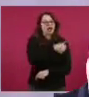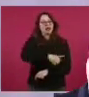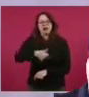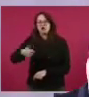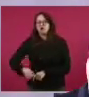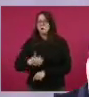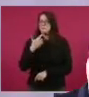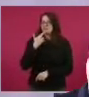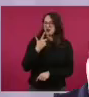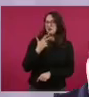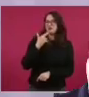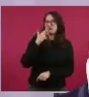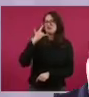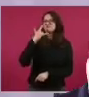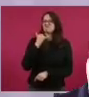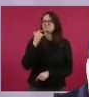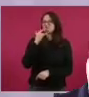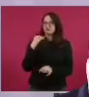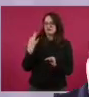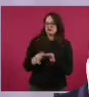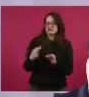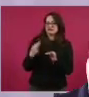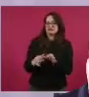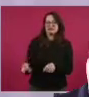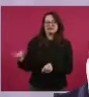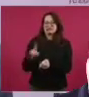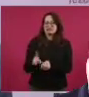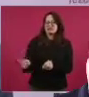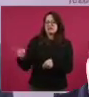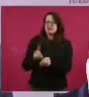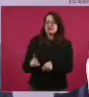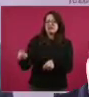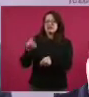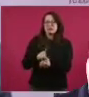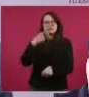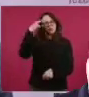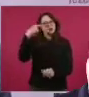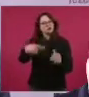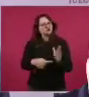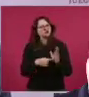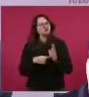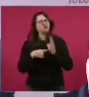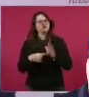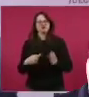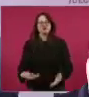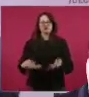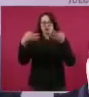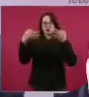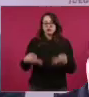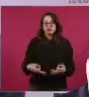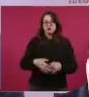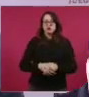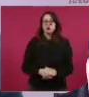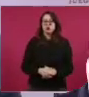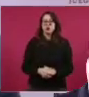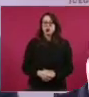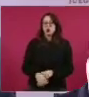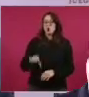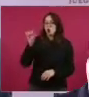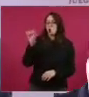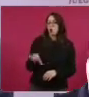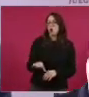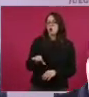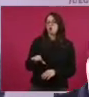mejor que podamos día con día, para seguir poniendo a México en lo más alto del podio. Hoy el patinaje mexicano entra a la élite